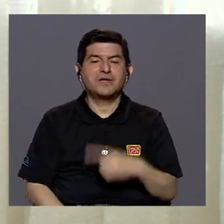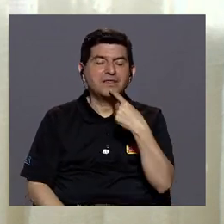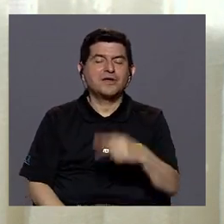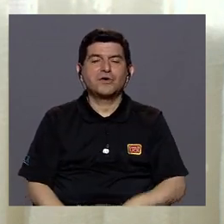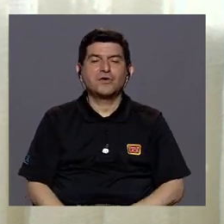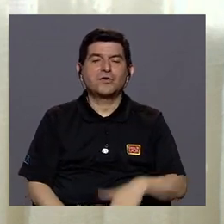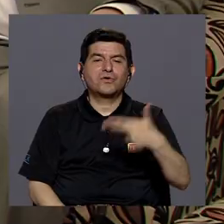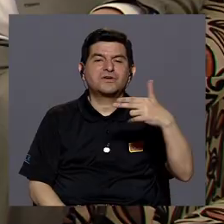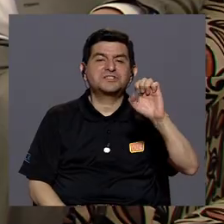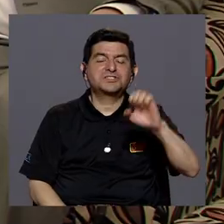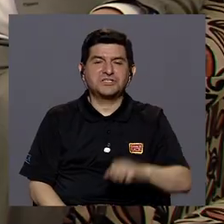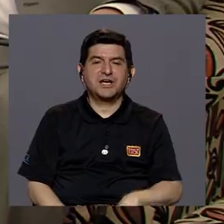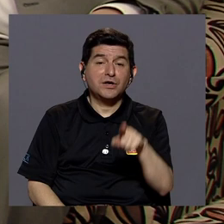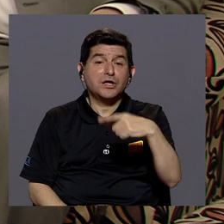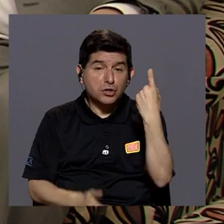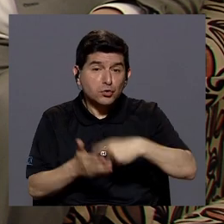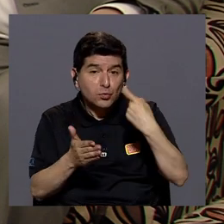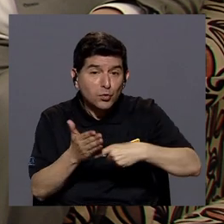che, dice, dale duro.